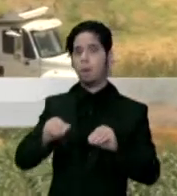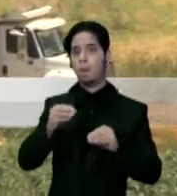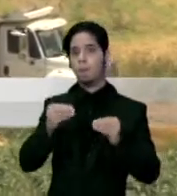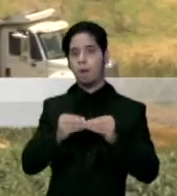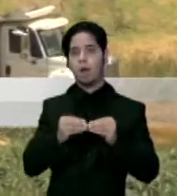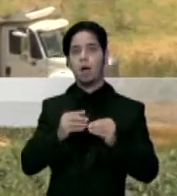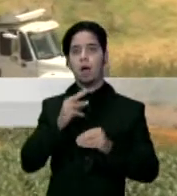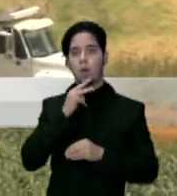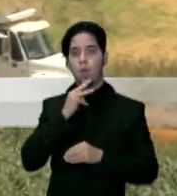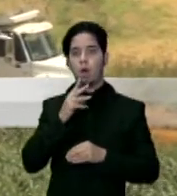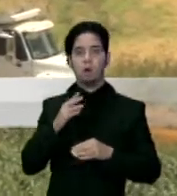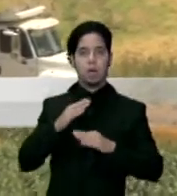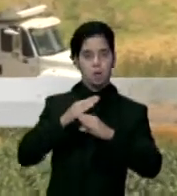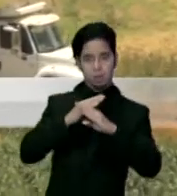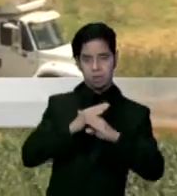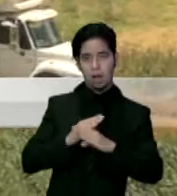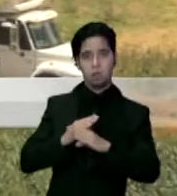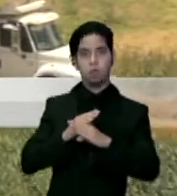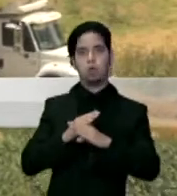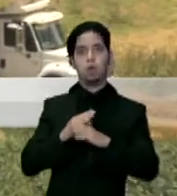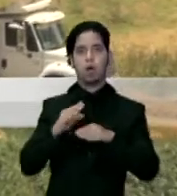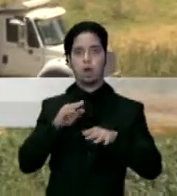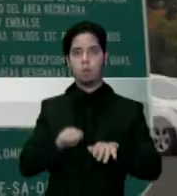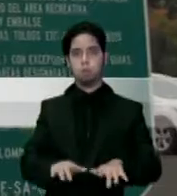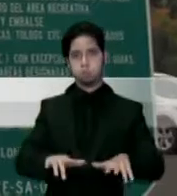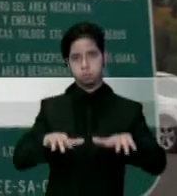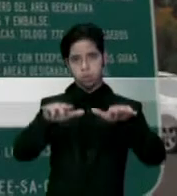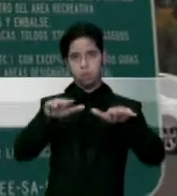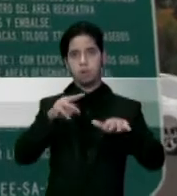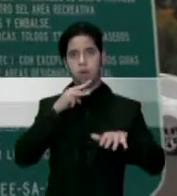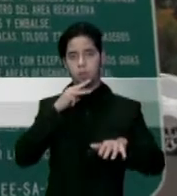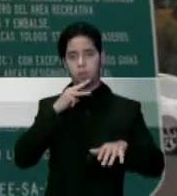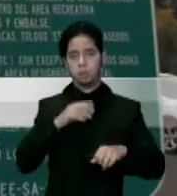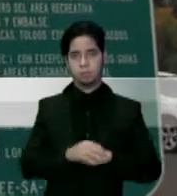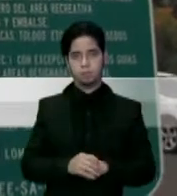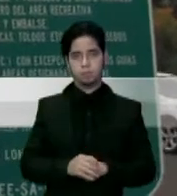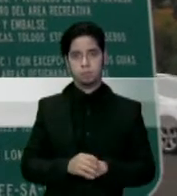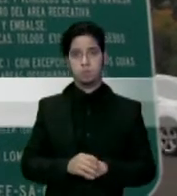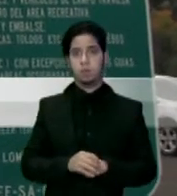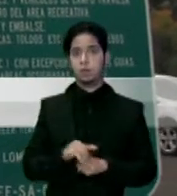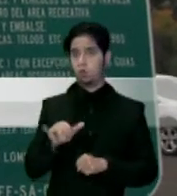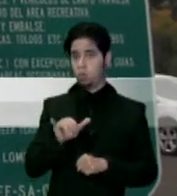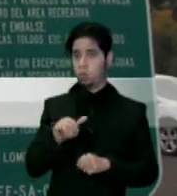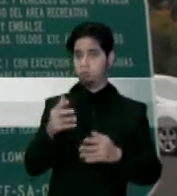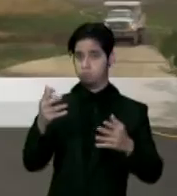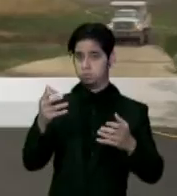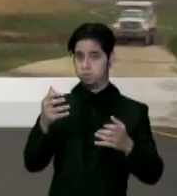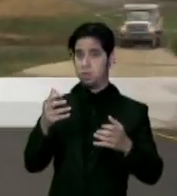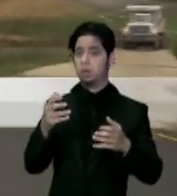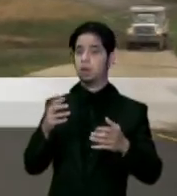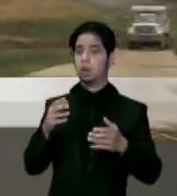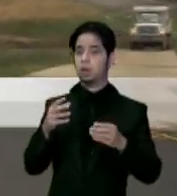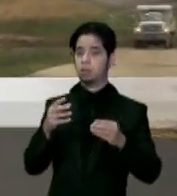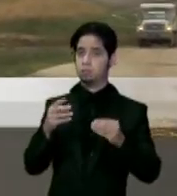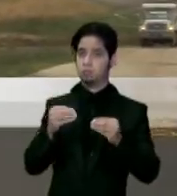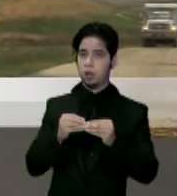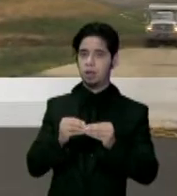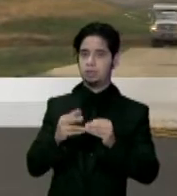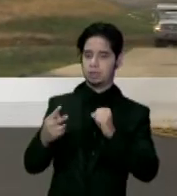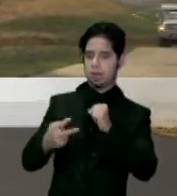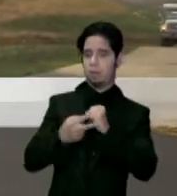así las inundaciones aguas abajo. Asimismo, se pretende con ello aumentar el calado de estas zonas para retener mayor cantidad de